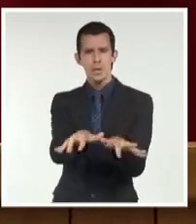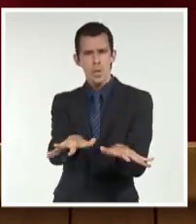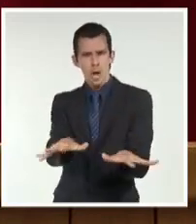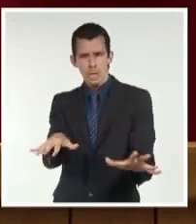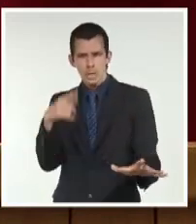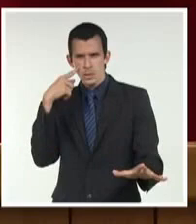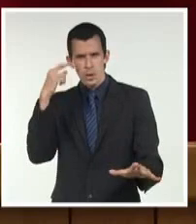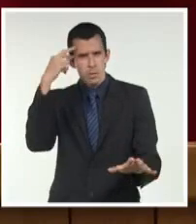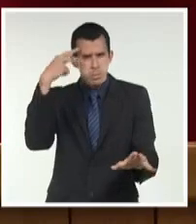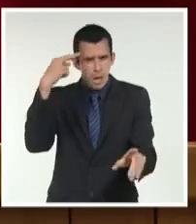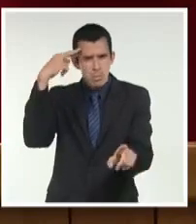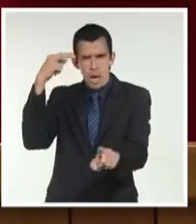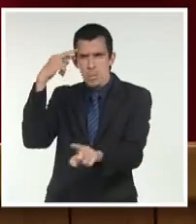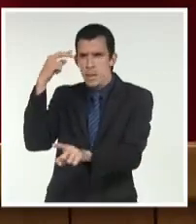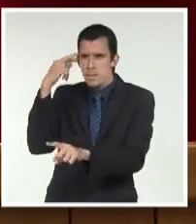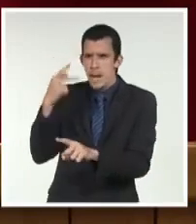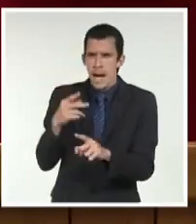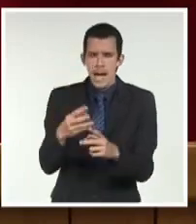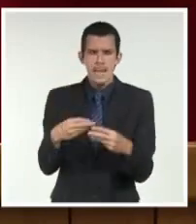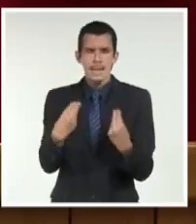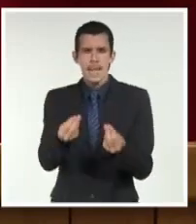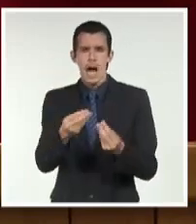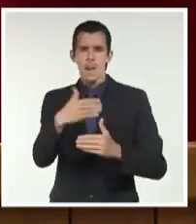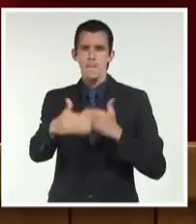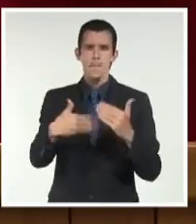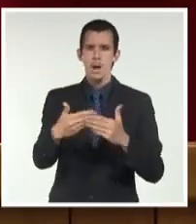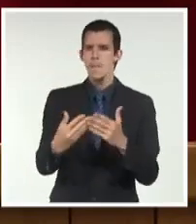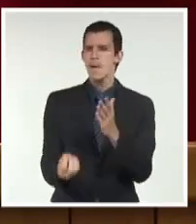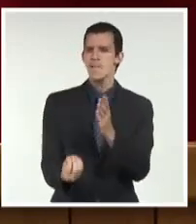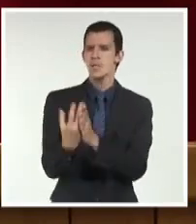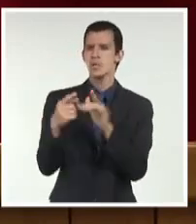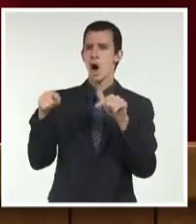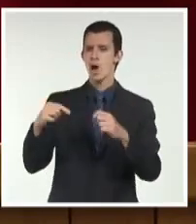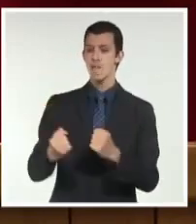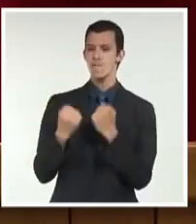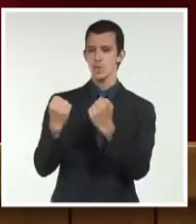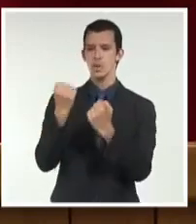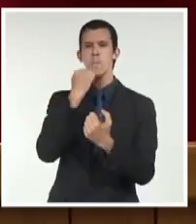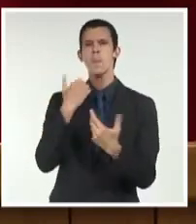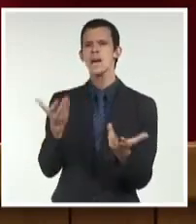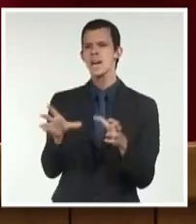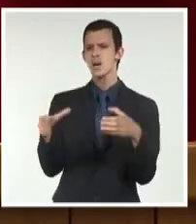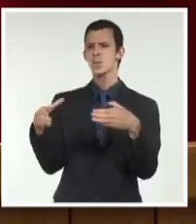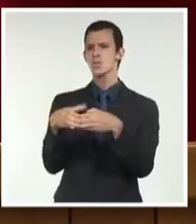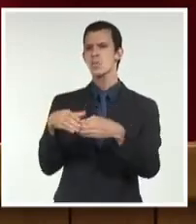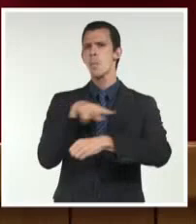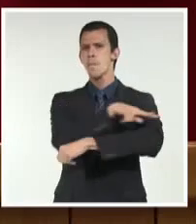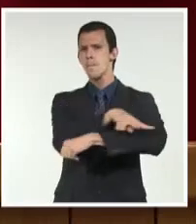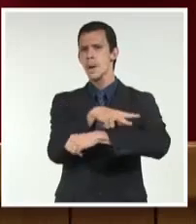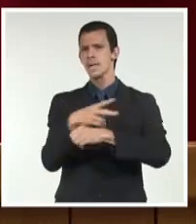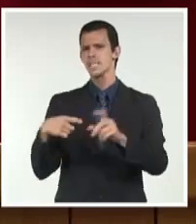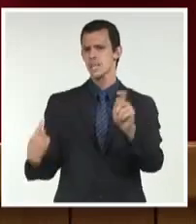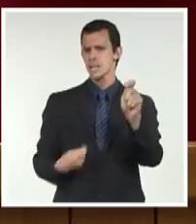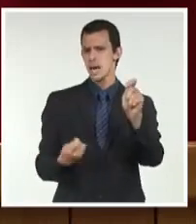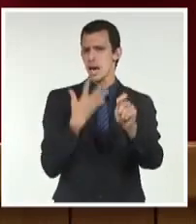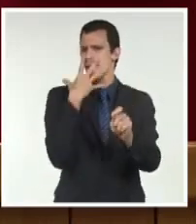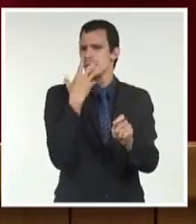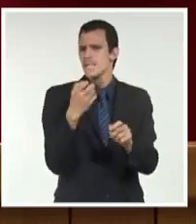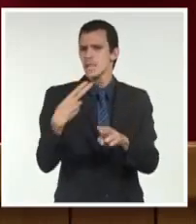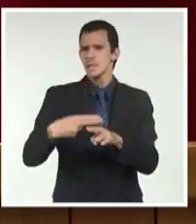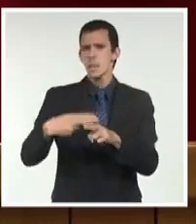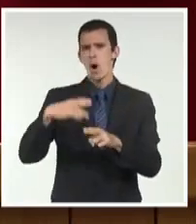estados por vía de la expansión de la OTAN conduce inevitablemente a un clima de tensión y conflicto